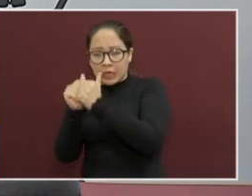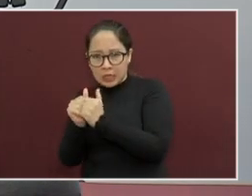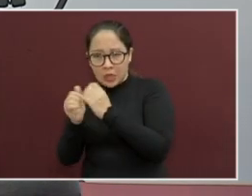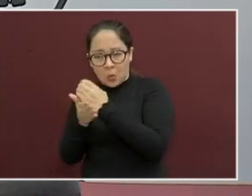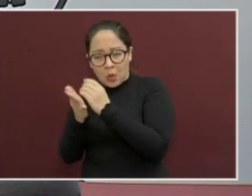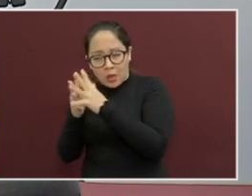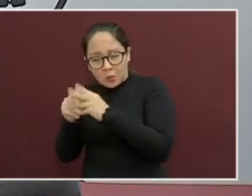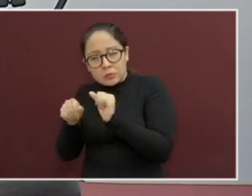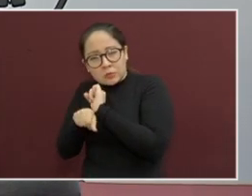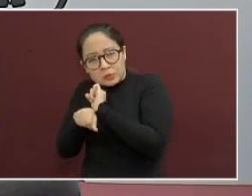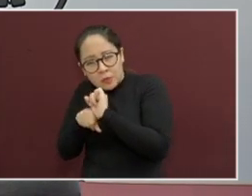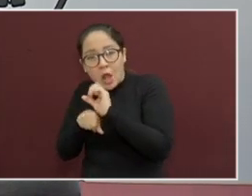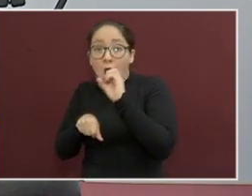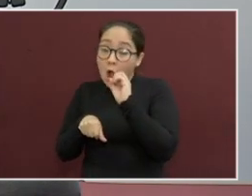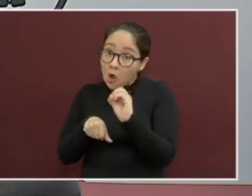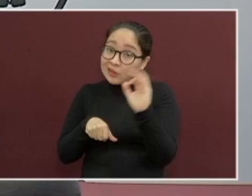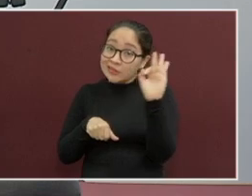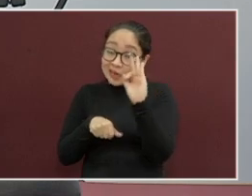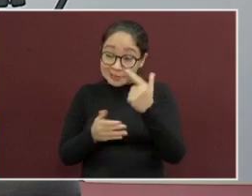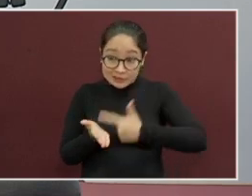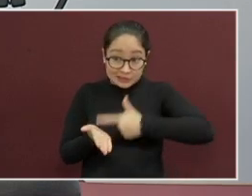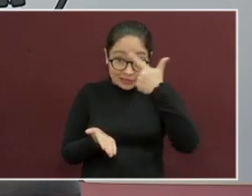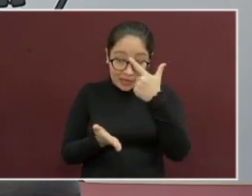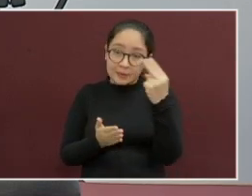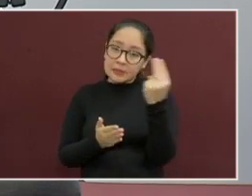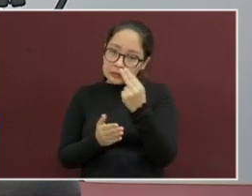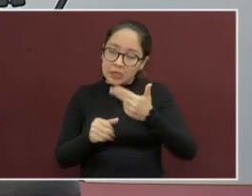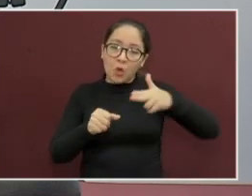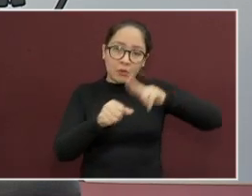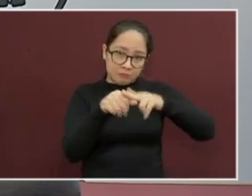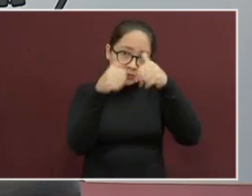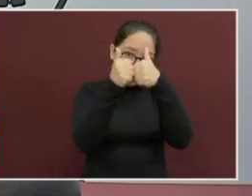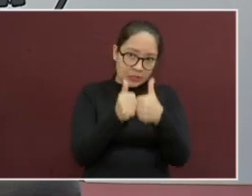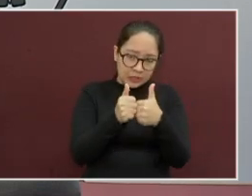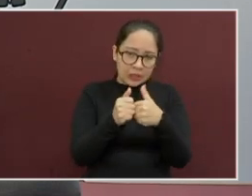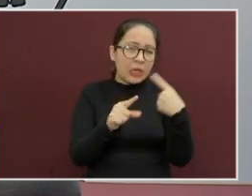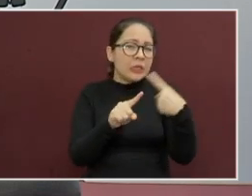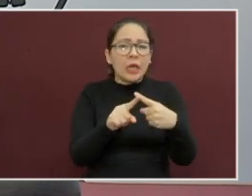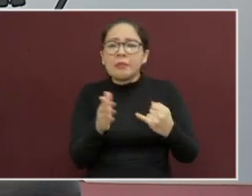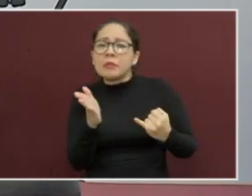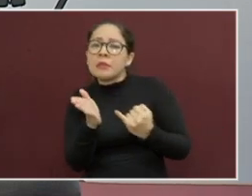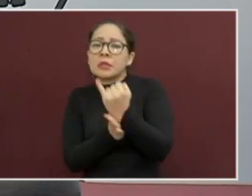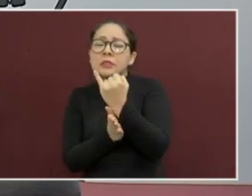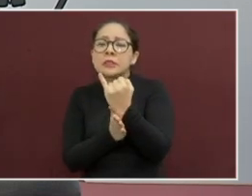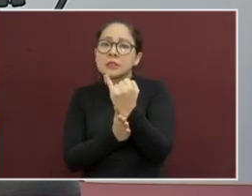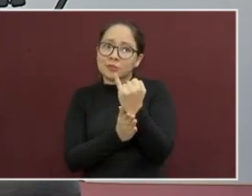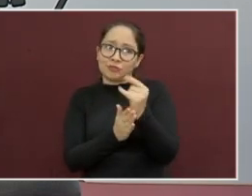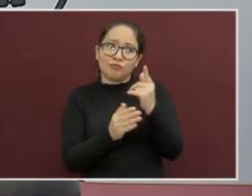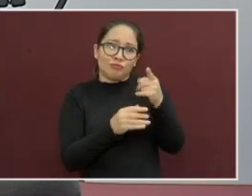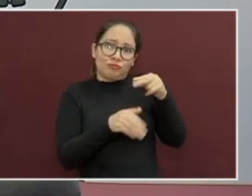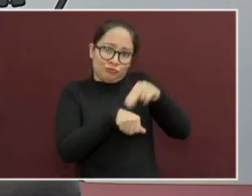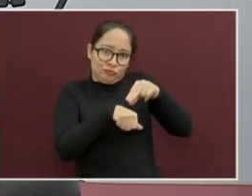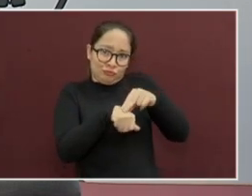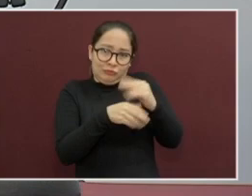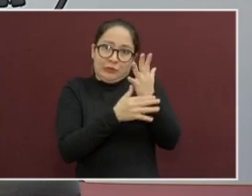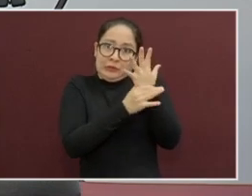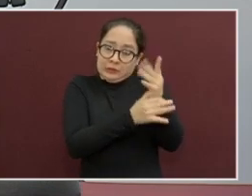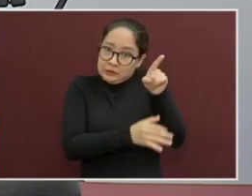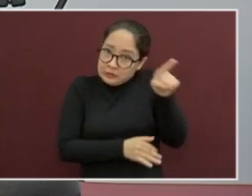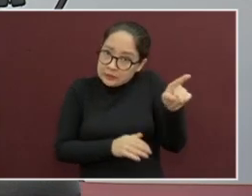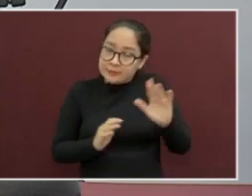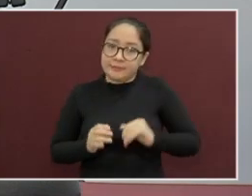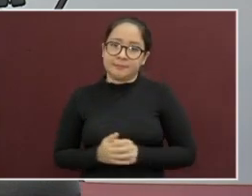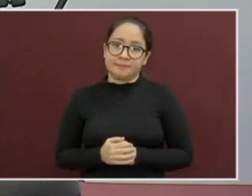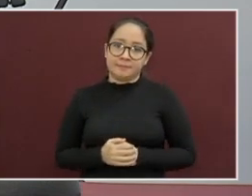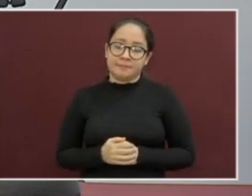necesario que reciban hospitalización esa decisión deberá ser tomada por el médico especialista es